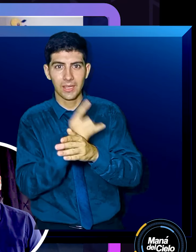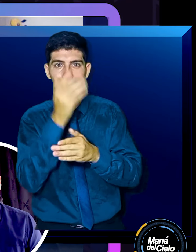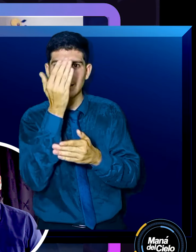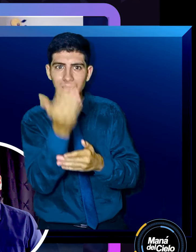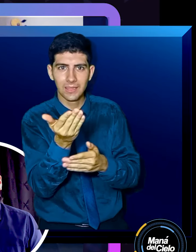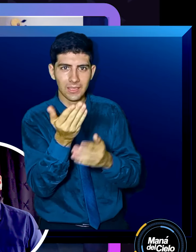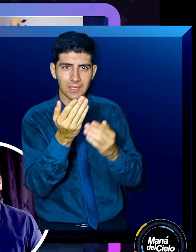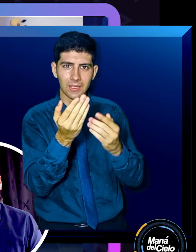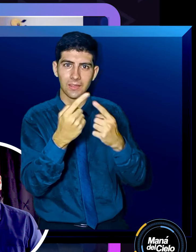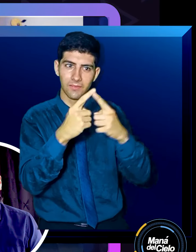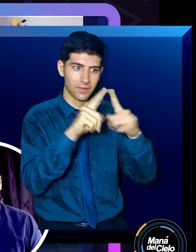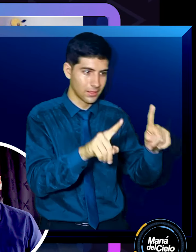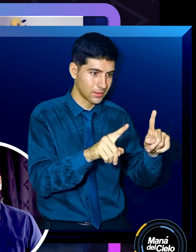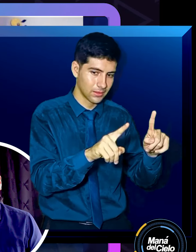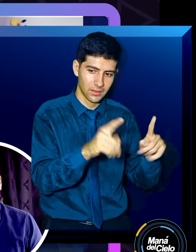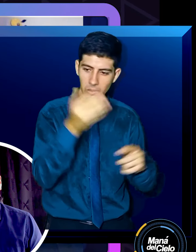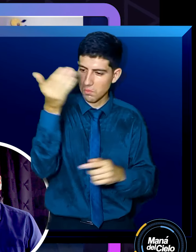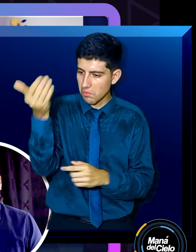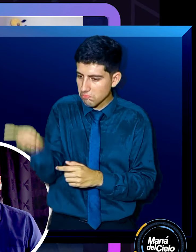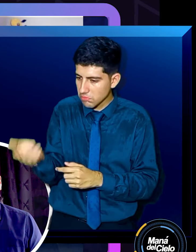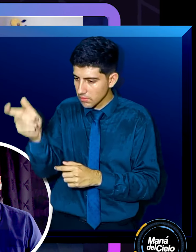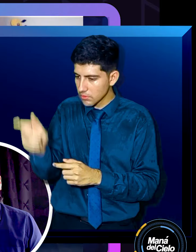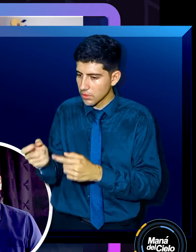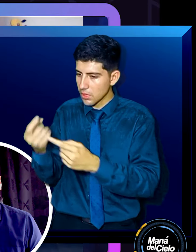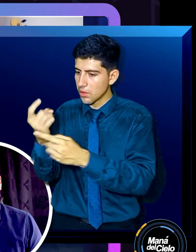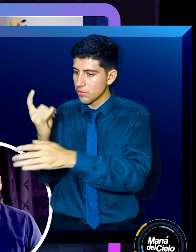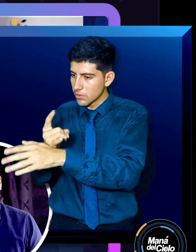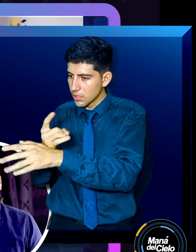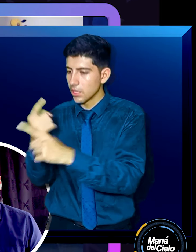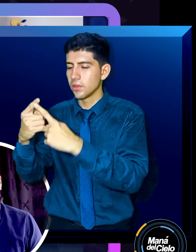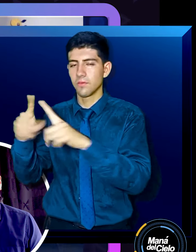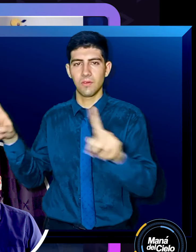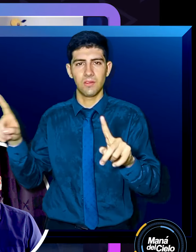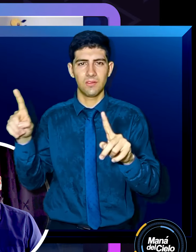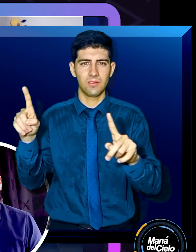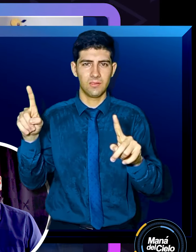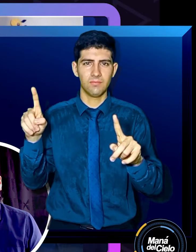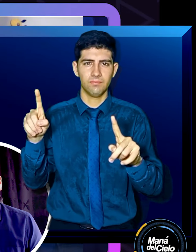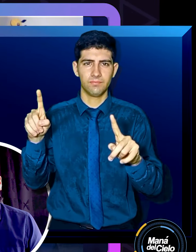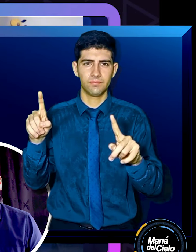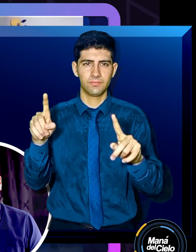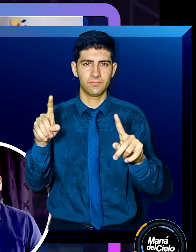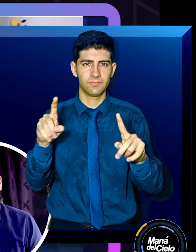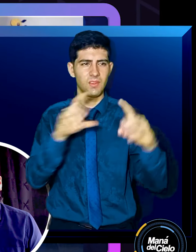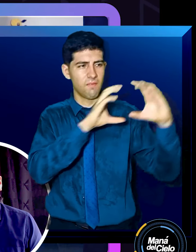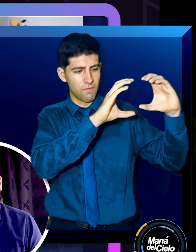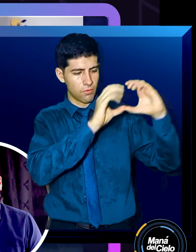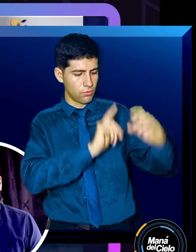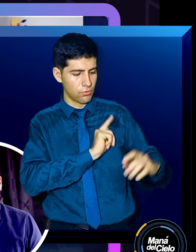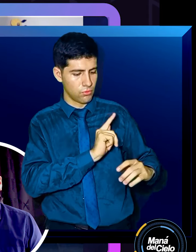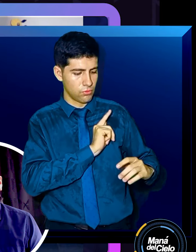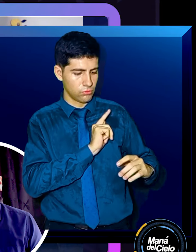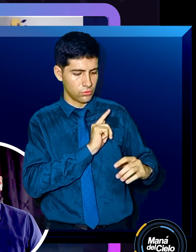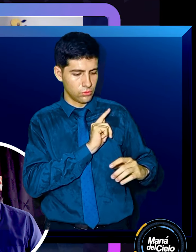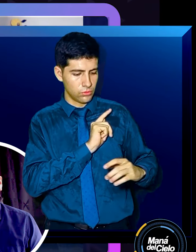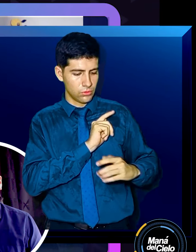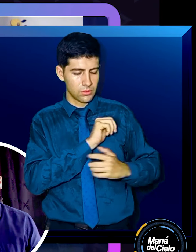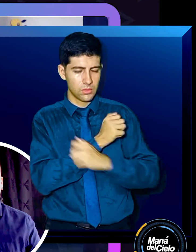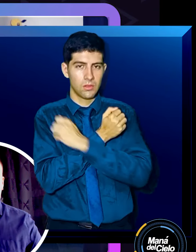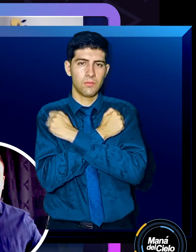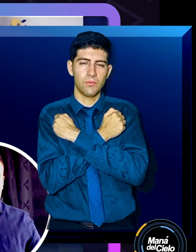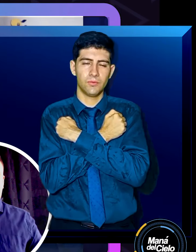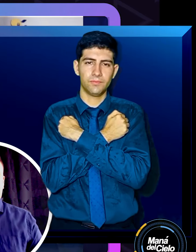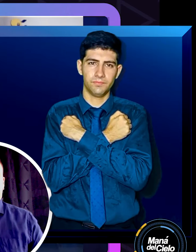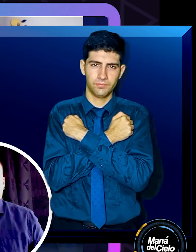Espíritu es amor. La gente le exige a otro que ame. Aquí no dice